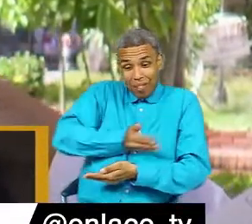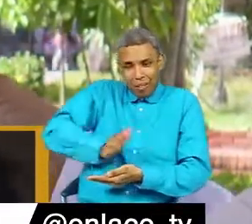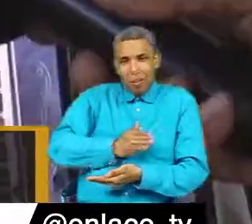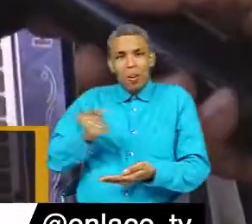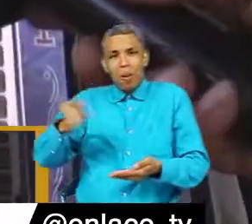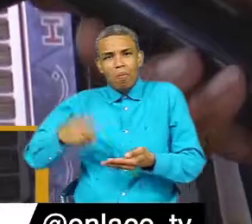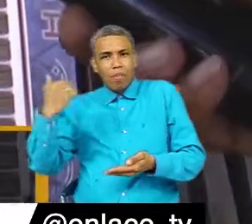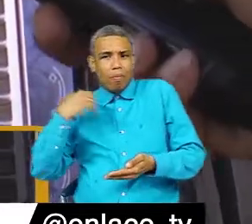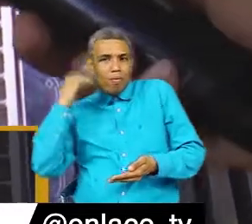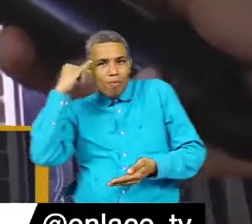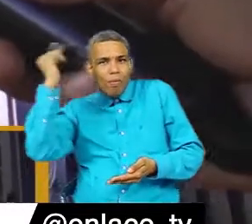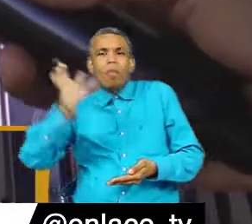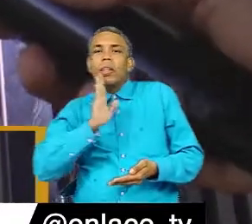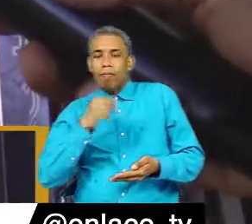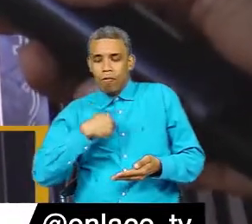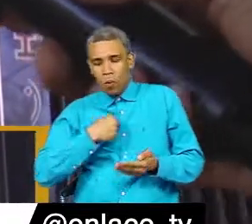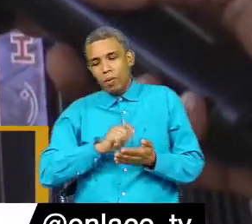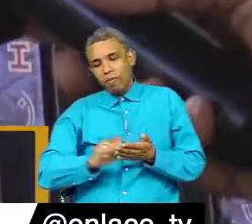autoría.